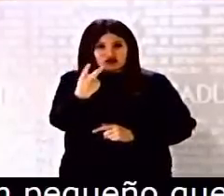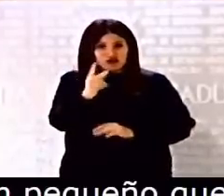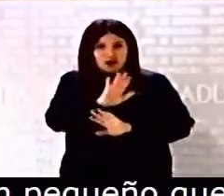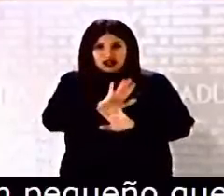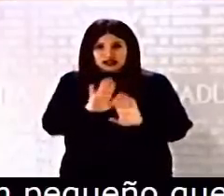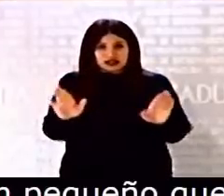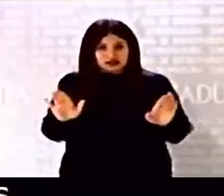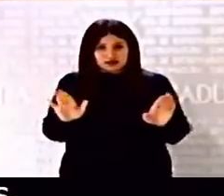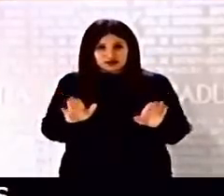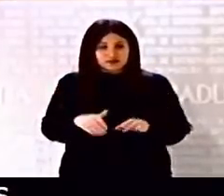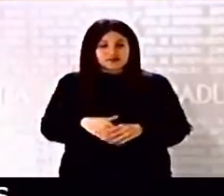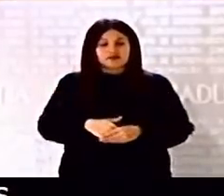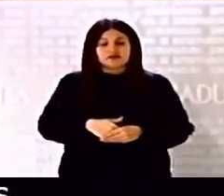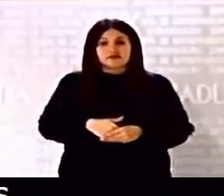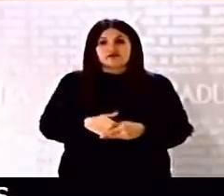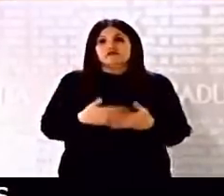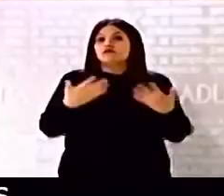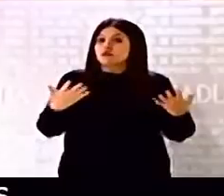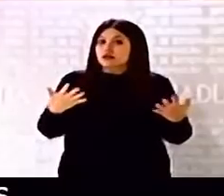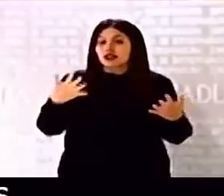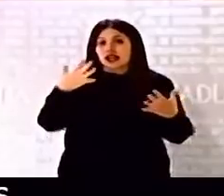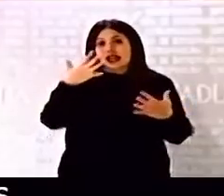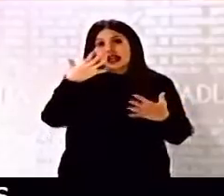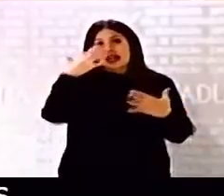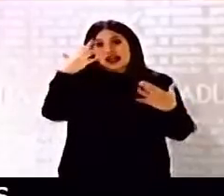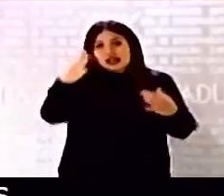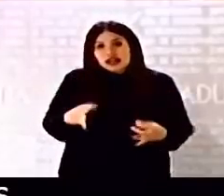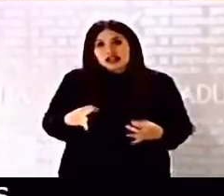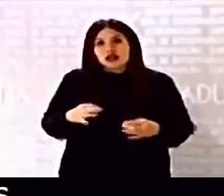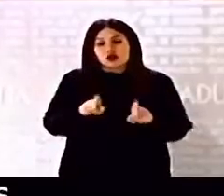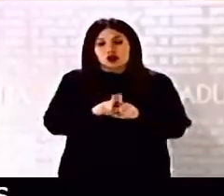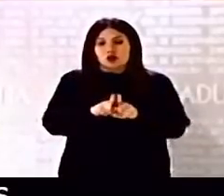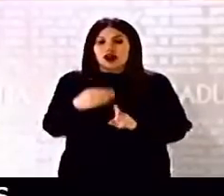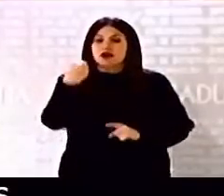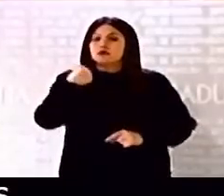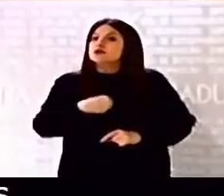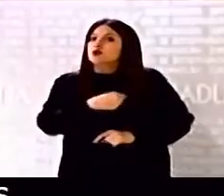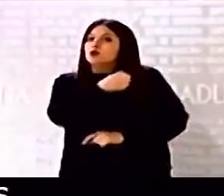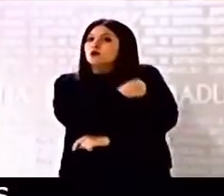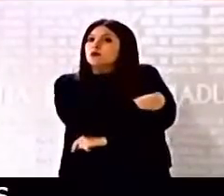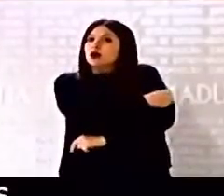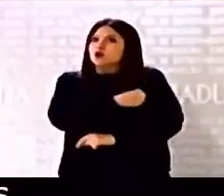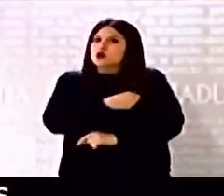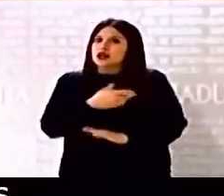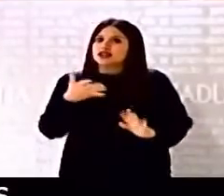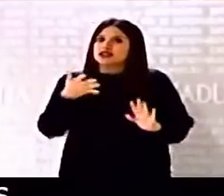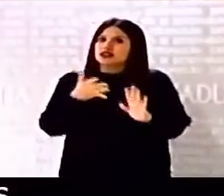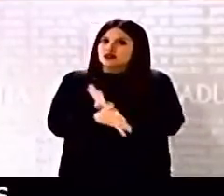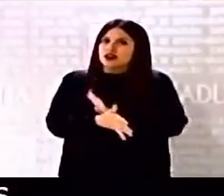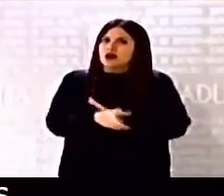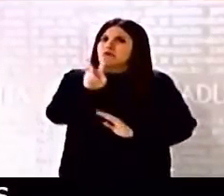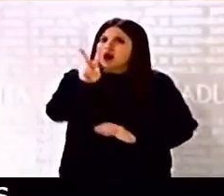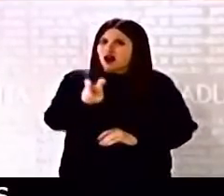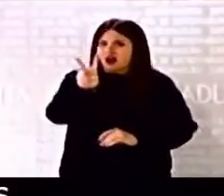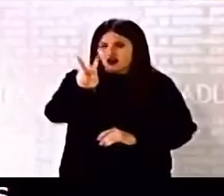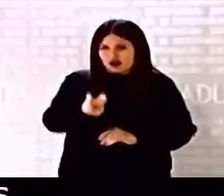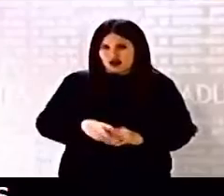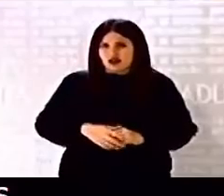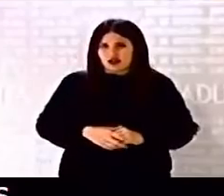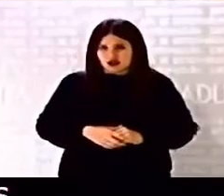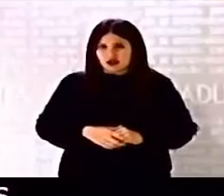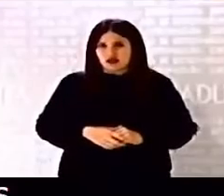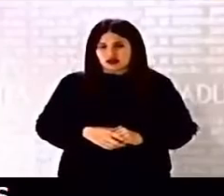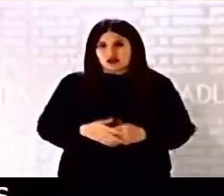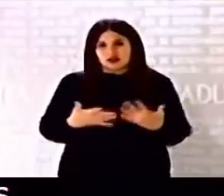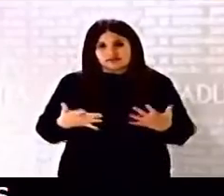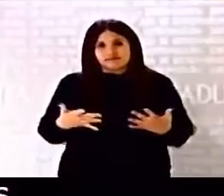Con lo cual, yo creo que la vacunación está haciendo el efecto que tiene que hacer. Y tenemos que